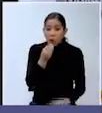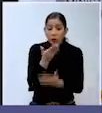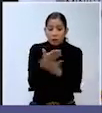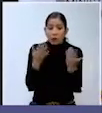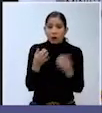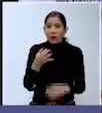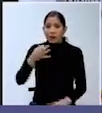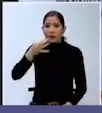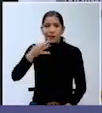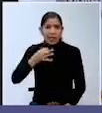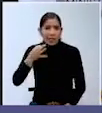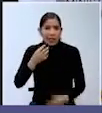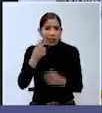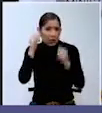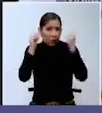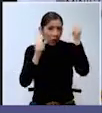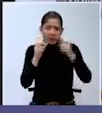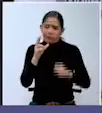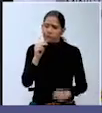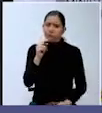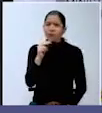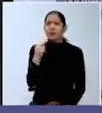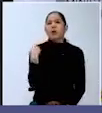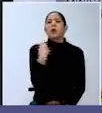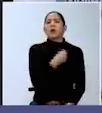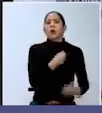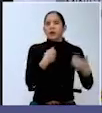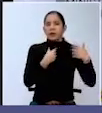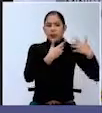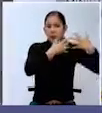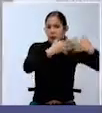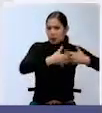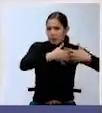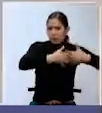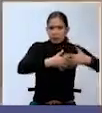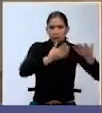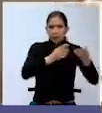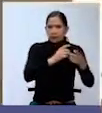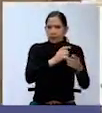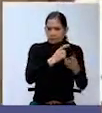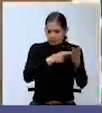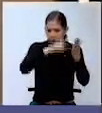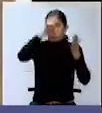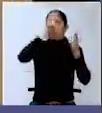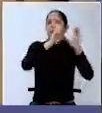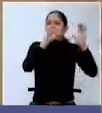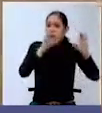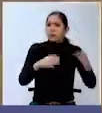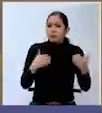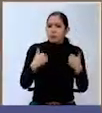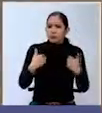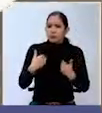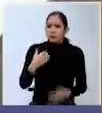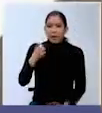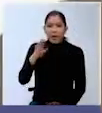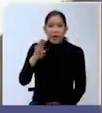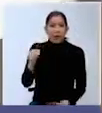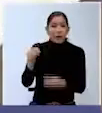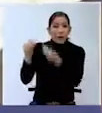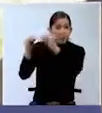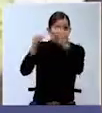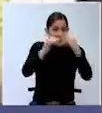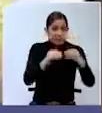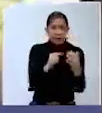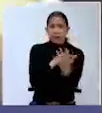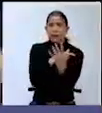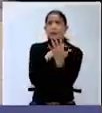caracteriza es que nosotros tenemos plantas certificadas con buenas prácticas de manufactura. Se destacó que EVA fue contratada para la provisión de